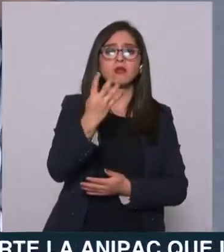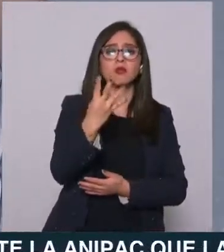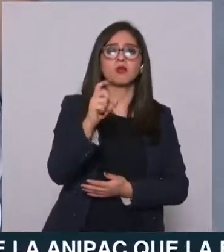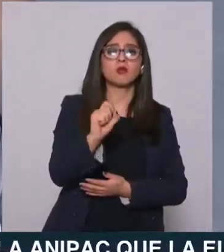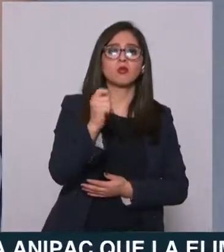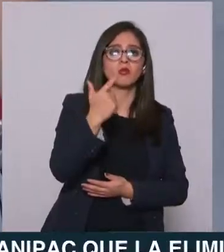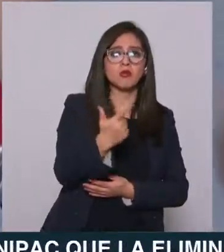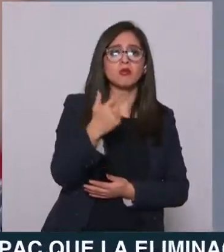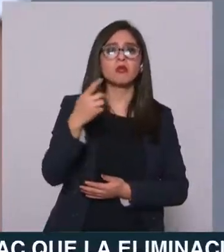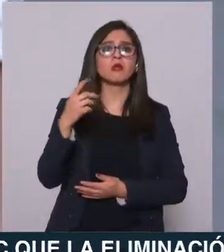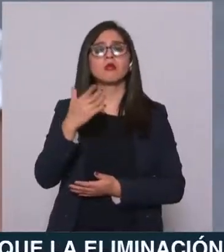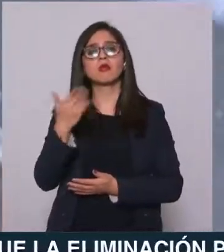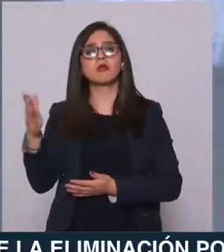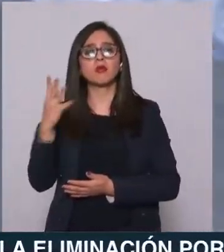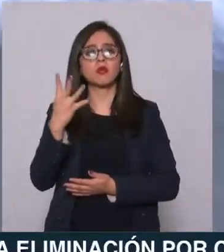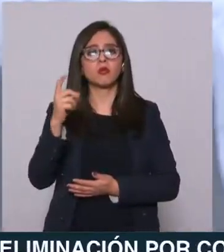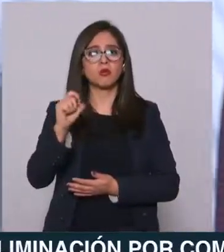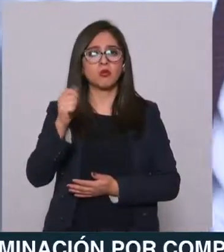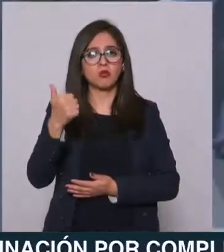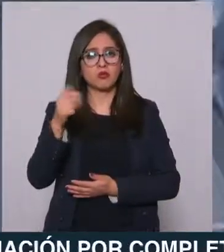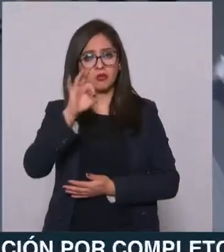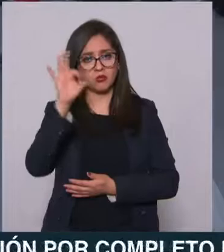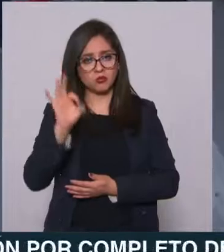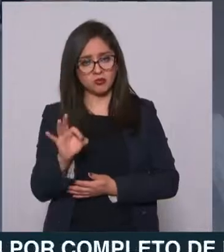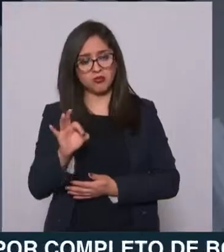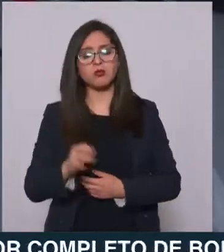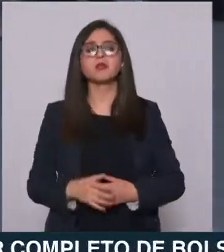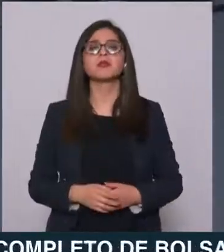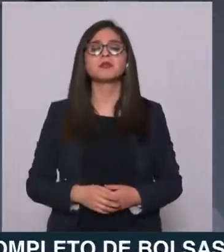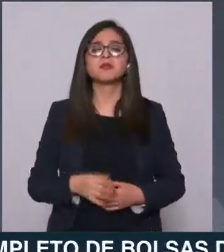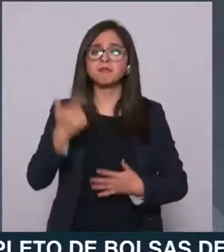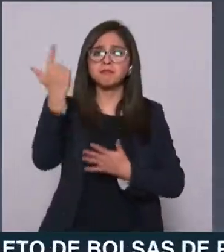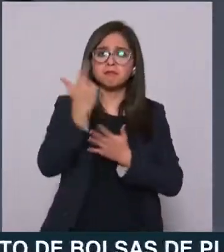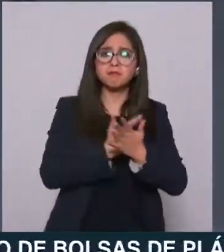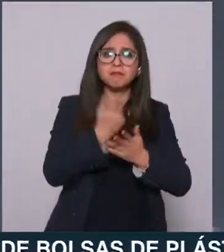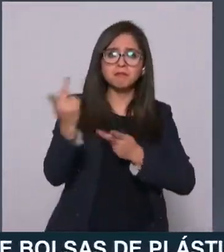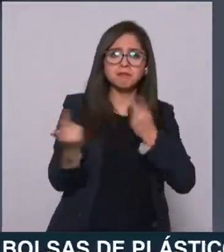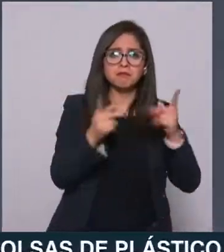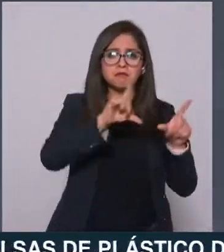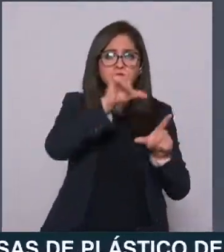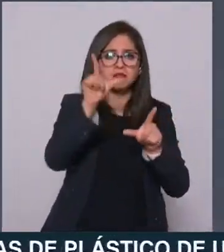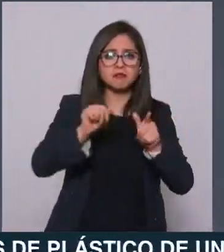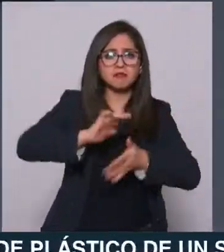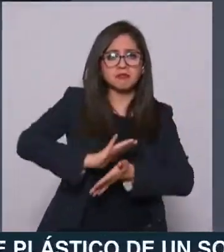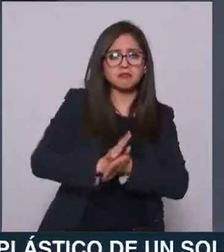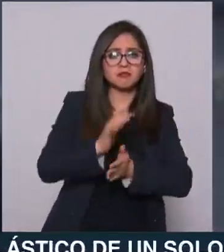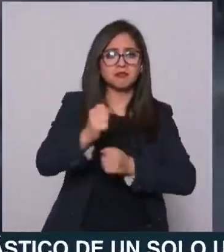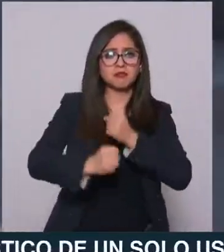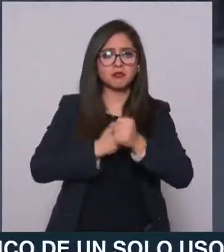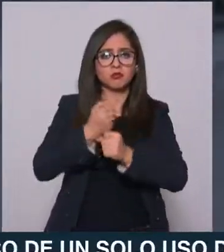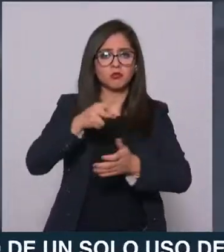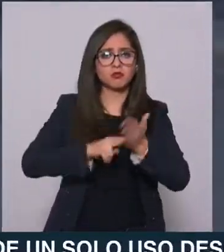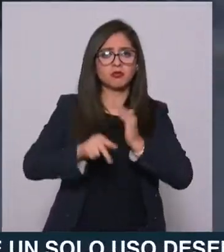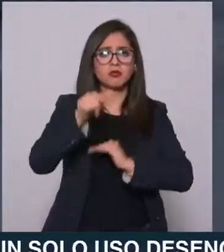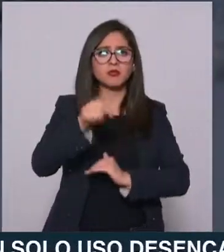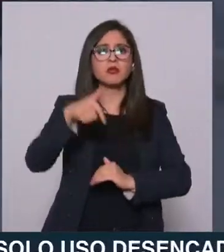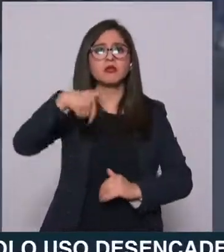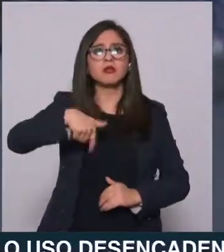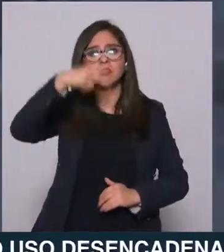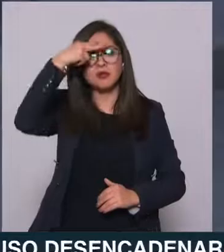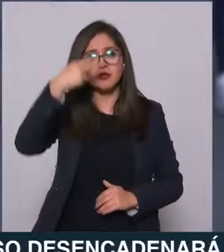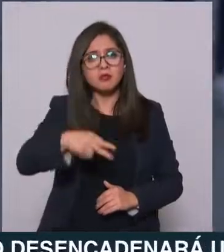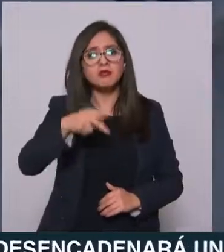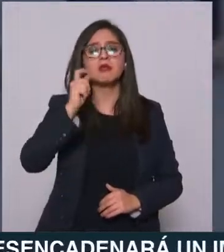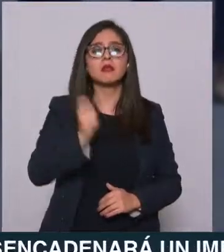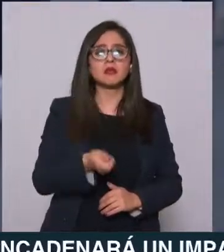y 4.6% respectivamente. De acuerdo con la encuesta nacional sobre discriminación 2017, en México, 25 de